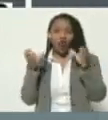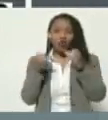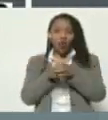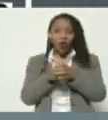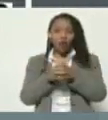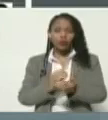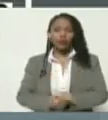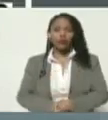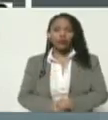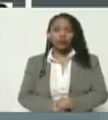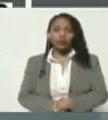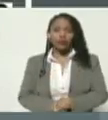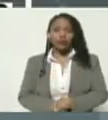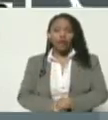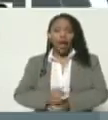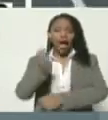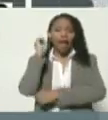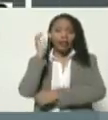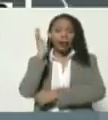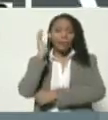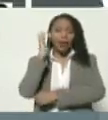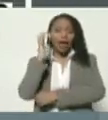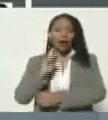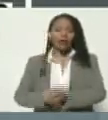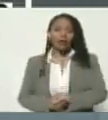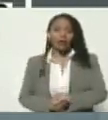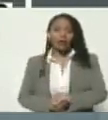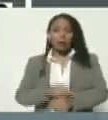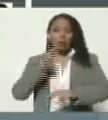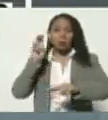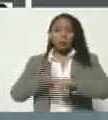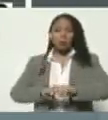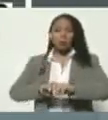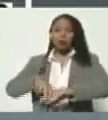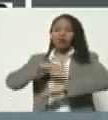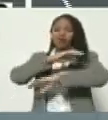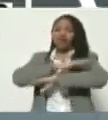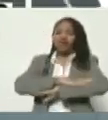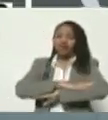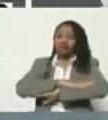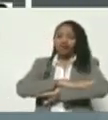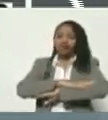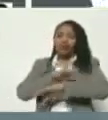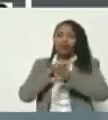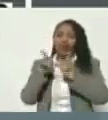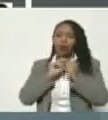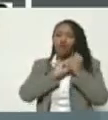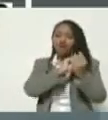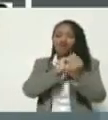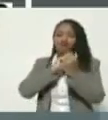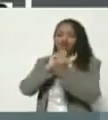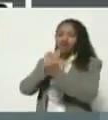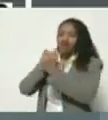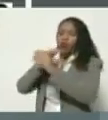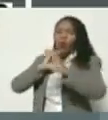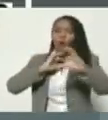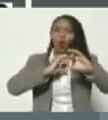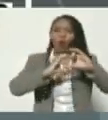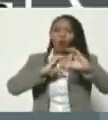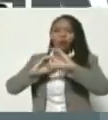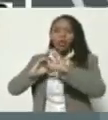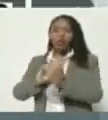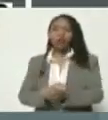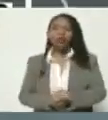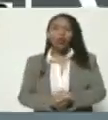reunidas en asamblea, sentados en sus pupitres, debatiendo, conversando. Lo